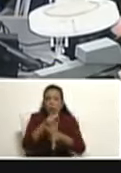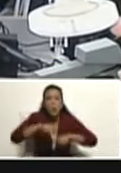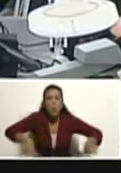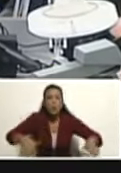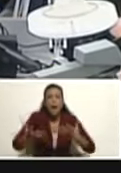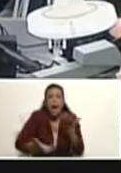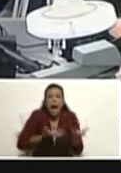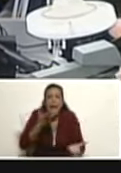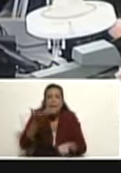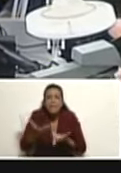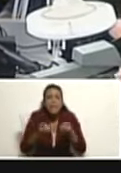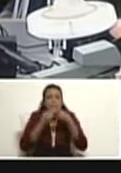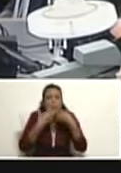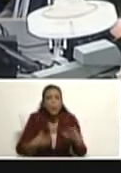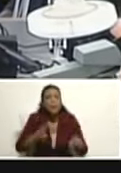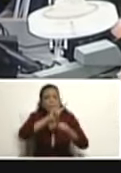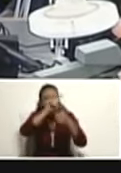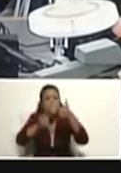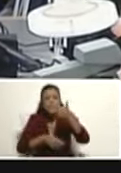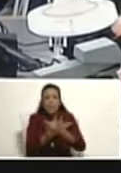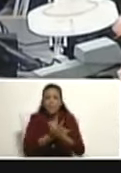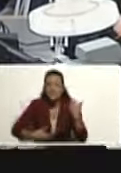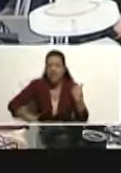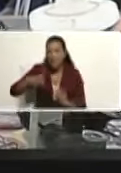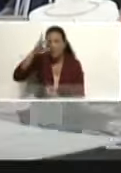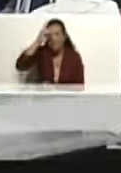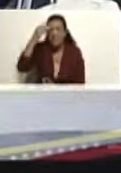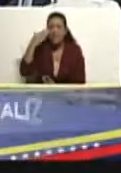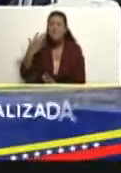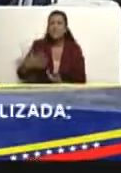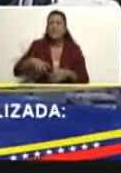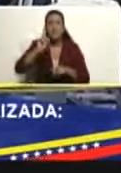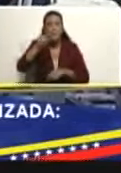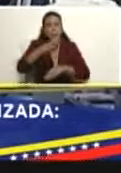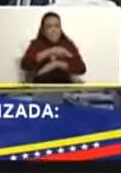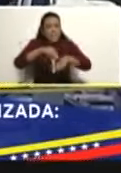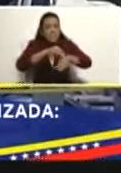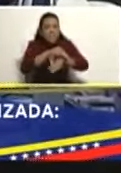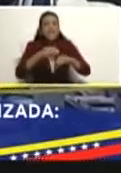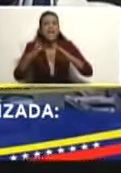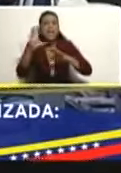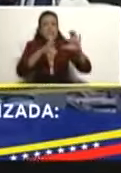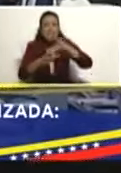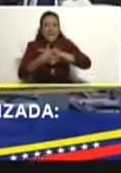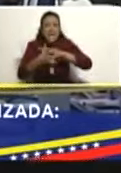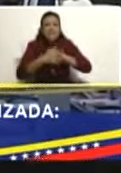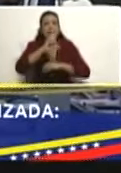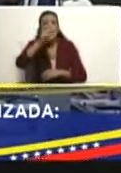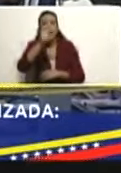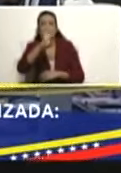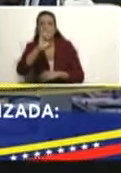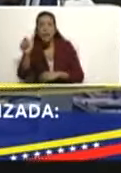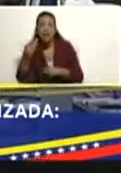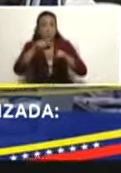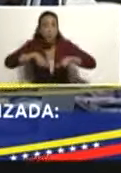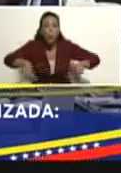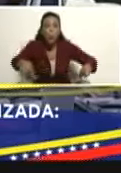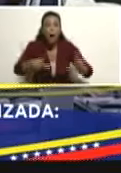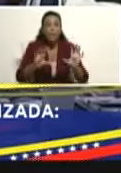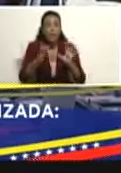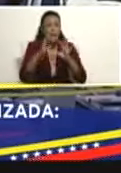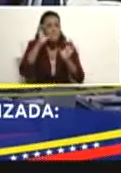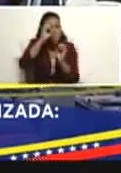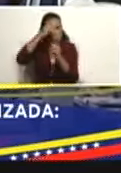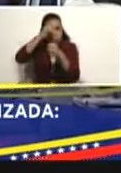y un gran abrazo a nuestras vicepresidentas Delcy Rodríguez y Gabriela Jiménez. Nos encontramos acá precisamente en el Centro de Formación de Ingeniería